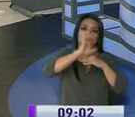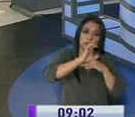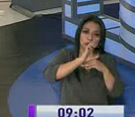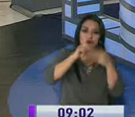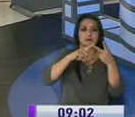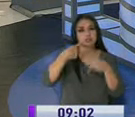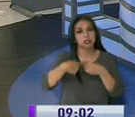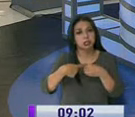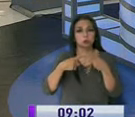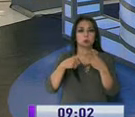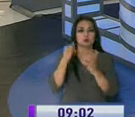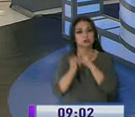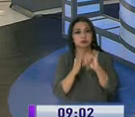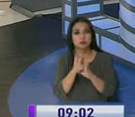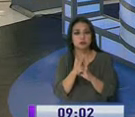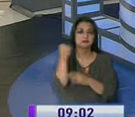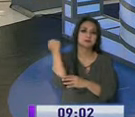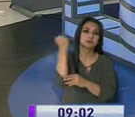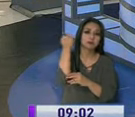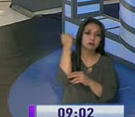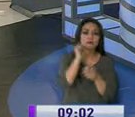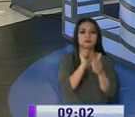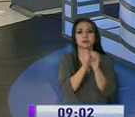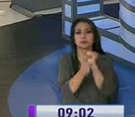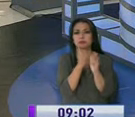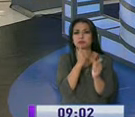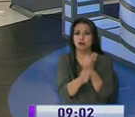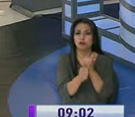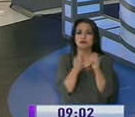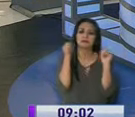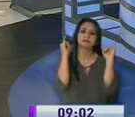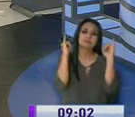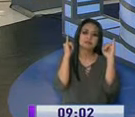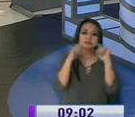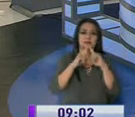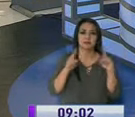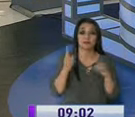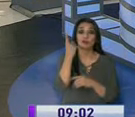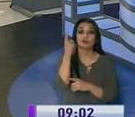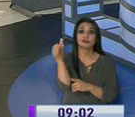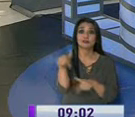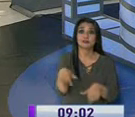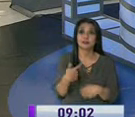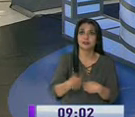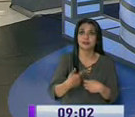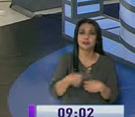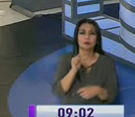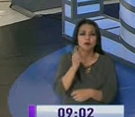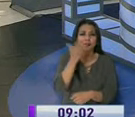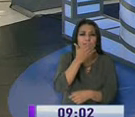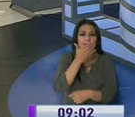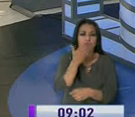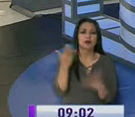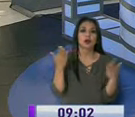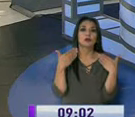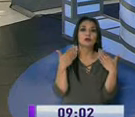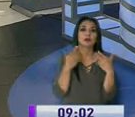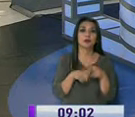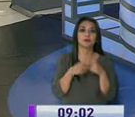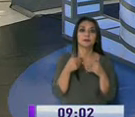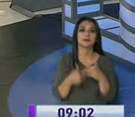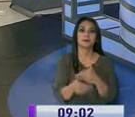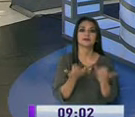Nacional, internacional, espectáculos, deportes y otras cosas más. 11 grados centígrados. Está haciendo calorcito. O sea, ya va comenzando. Sí,